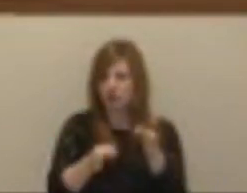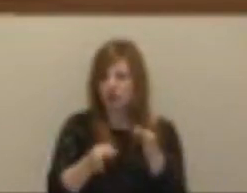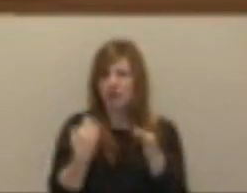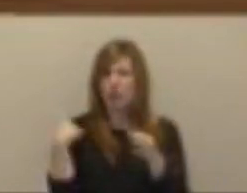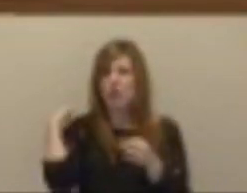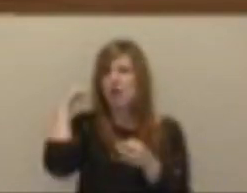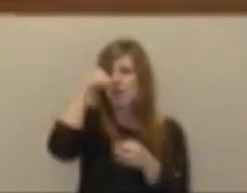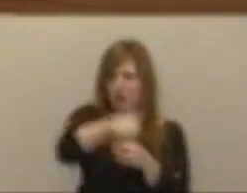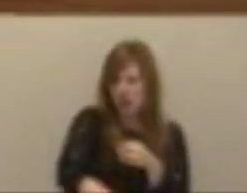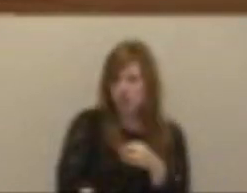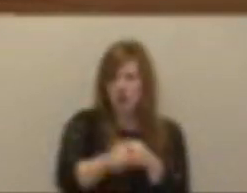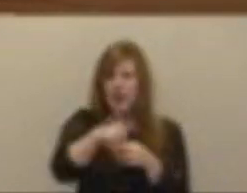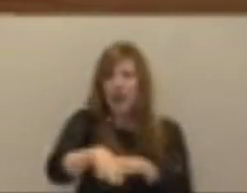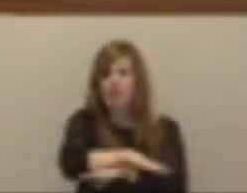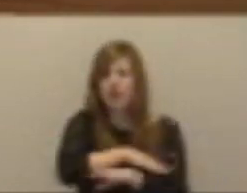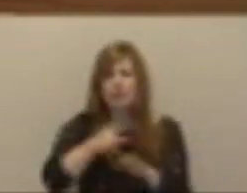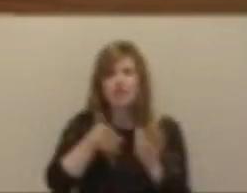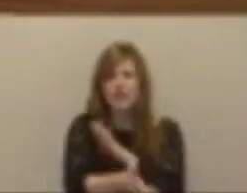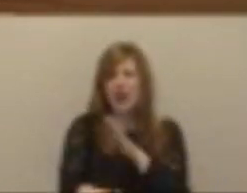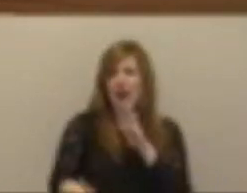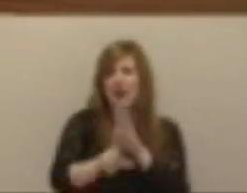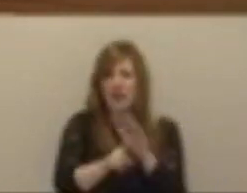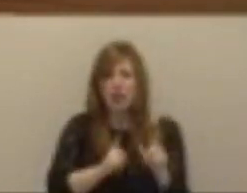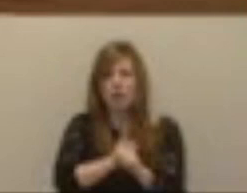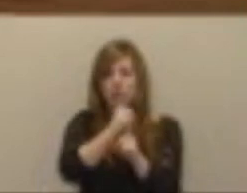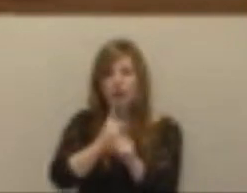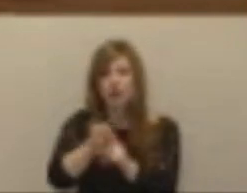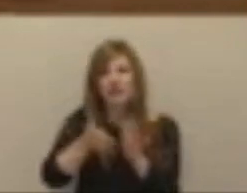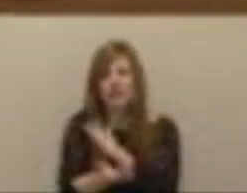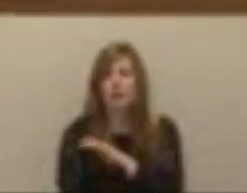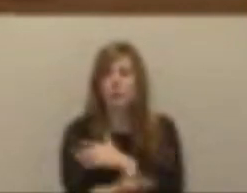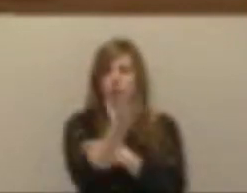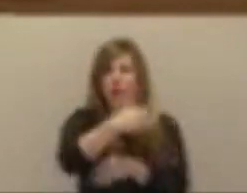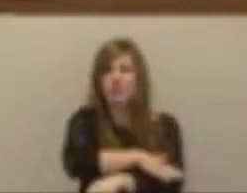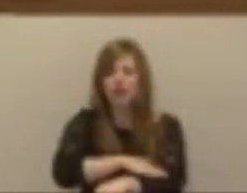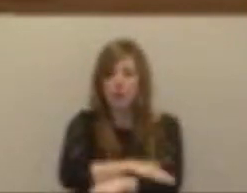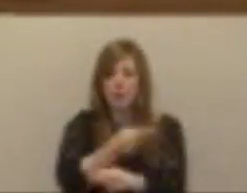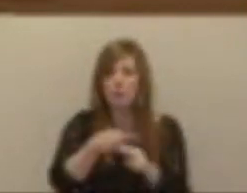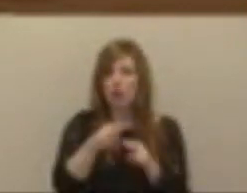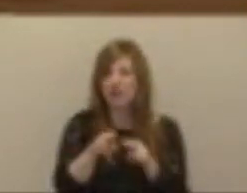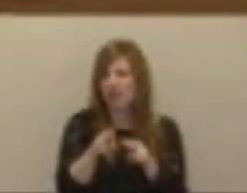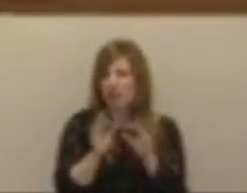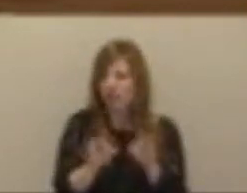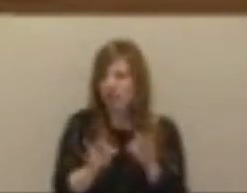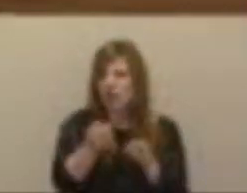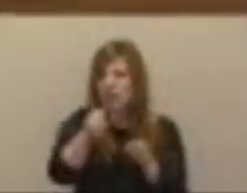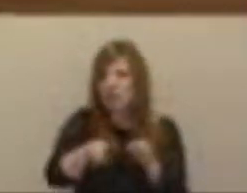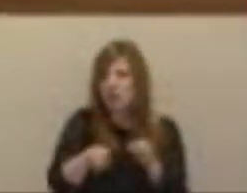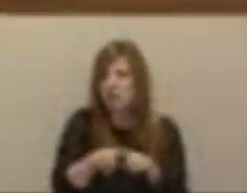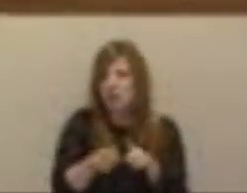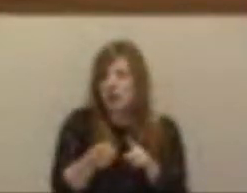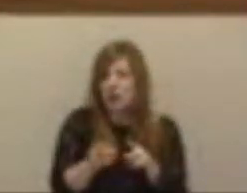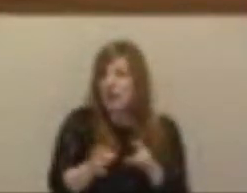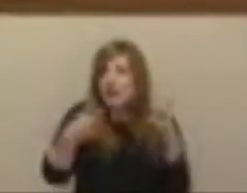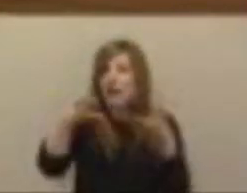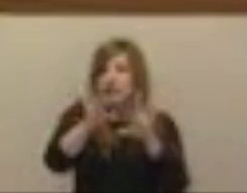años que en esta administración se cometían ilegalidades, creando una administración politizada con puestos de libre designación, y ahora tenemos que aguantarles,